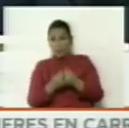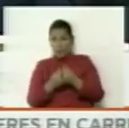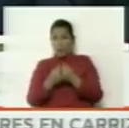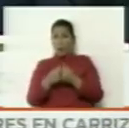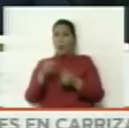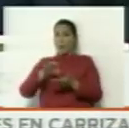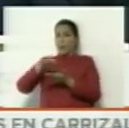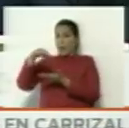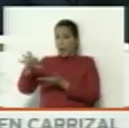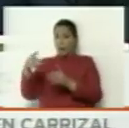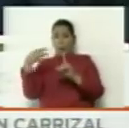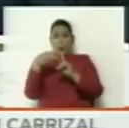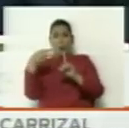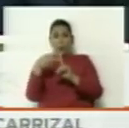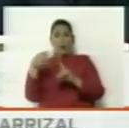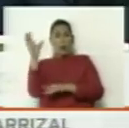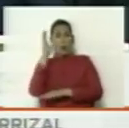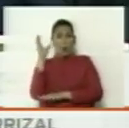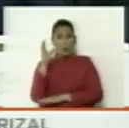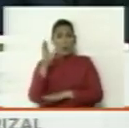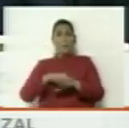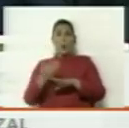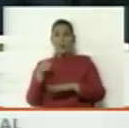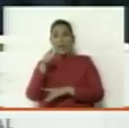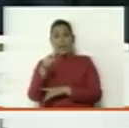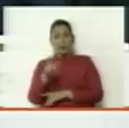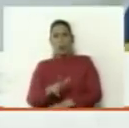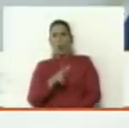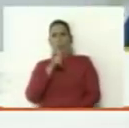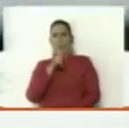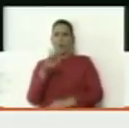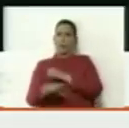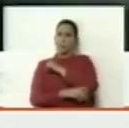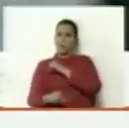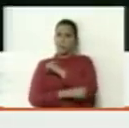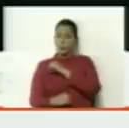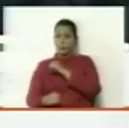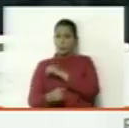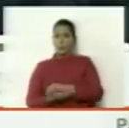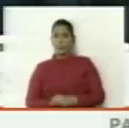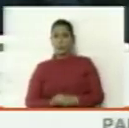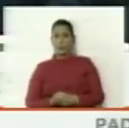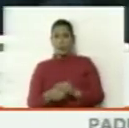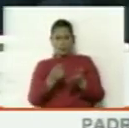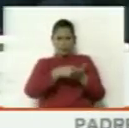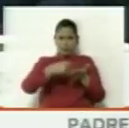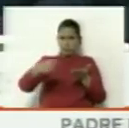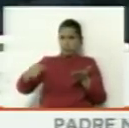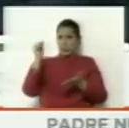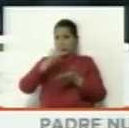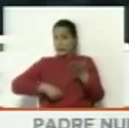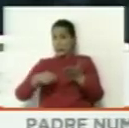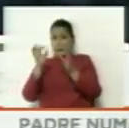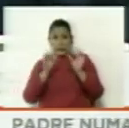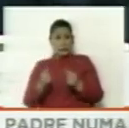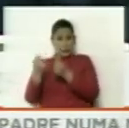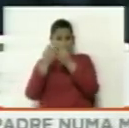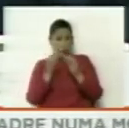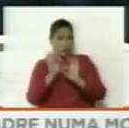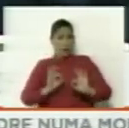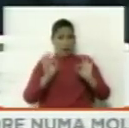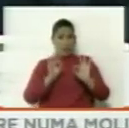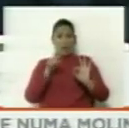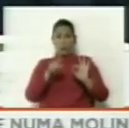en Cúcuta. Vaya a recuperarlo porque eso es un delito. Emitir cheques sin fondo es un delito, señor. Aquí